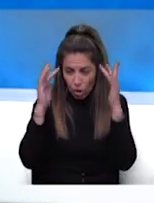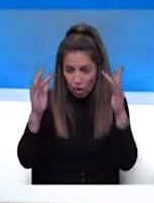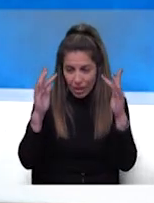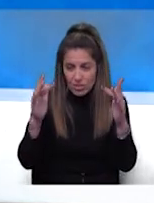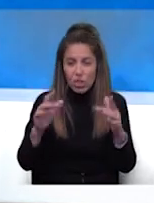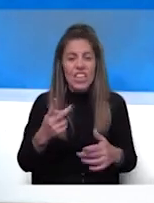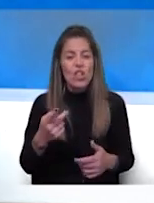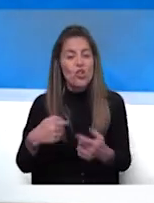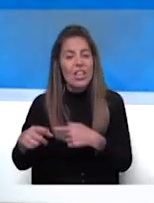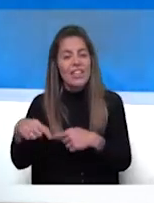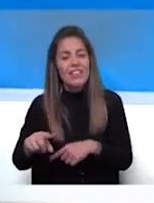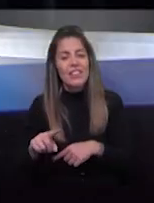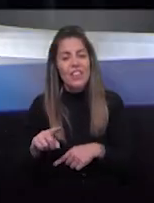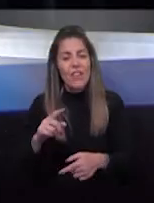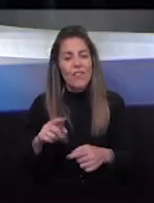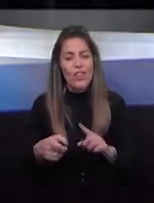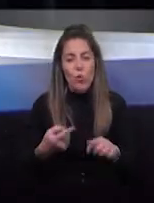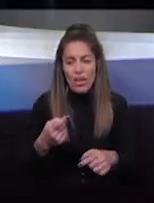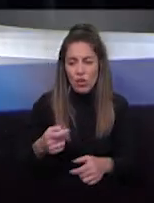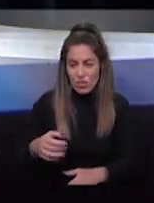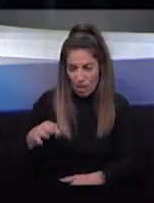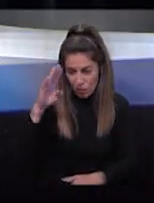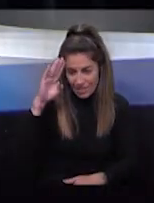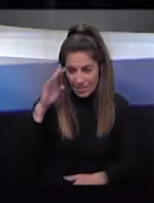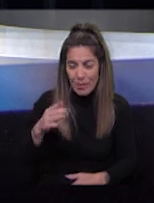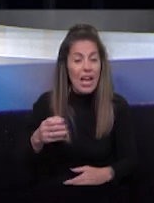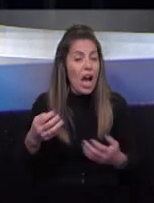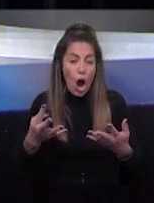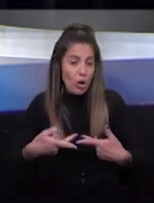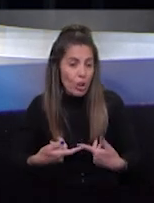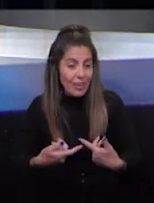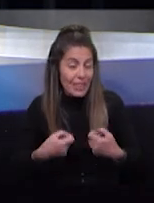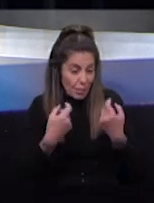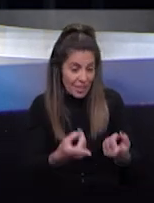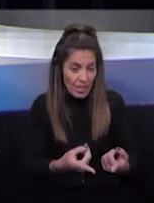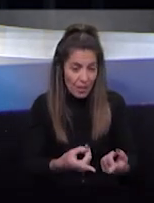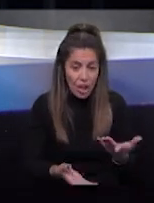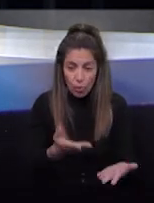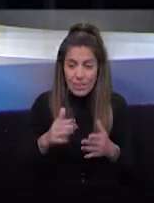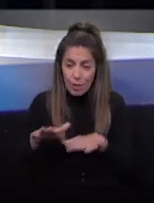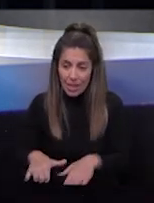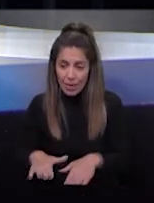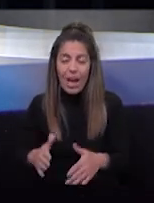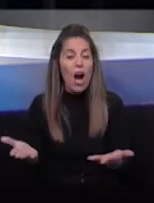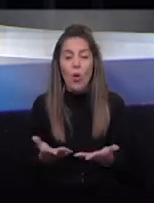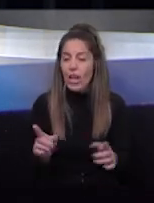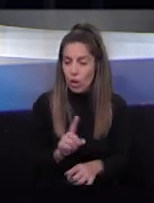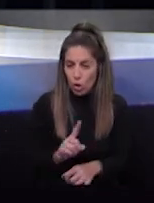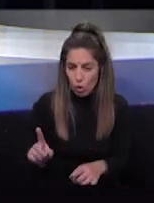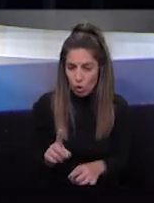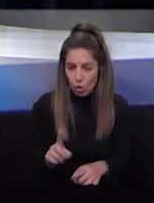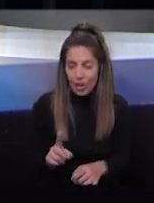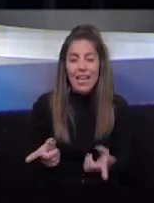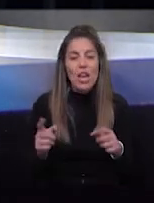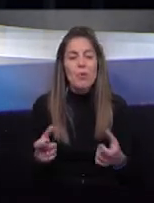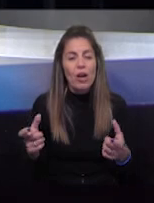y 2 antecedentes vinculados a las Fuerzas Armadas. Automáticamente se paraba. Ahora no. Y en la misma